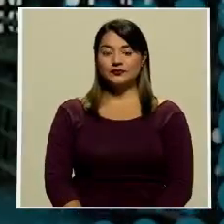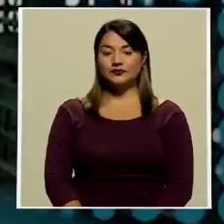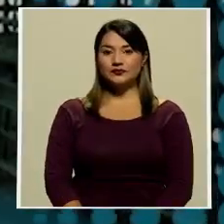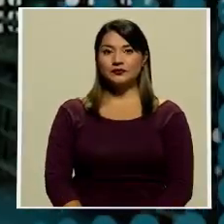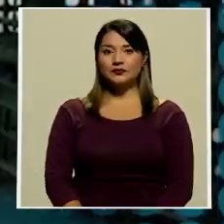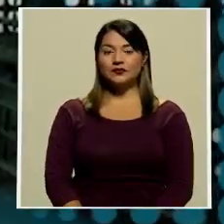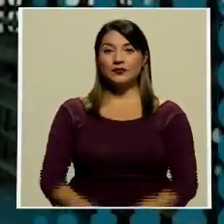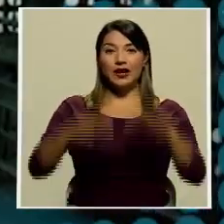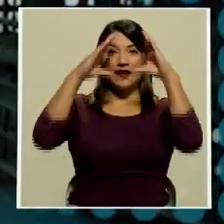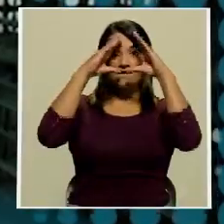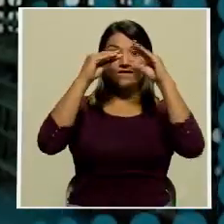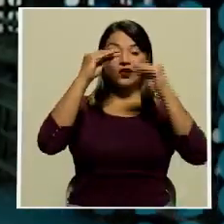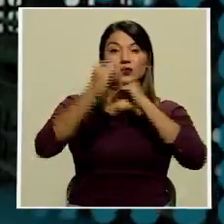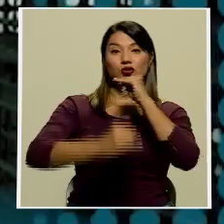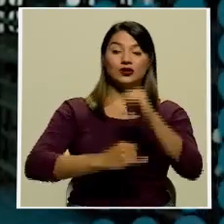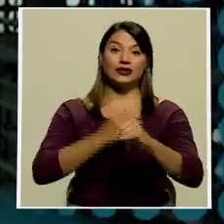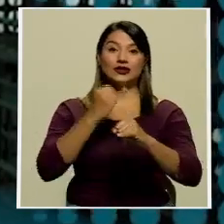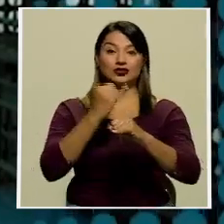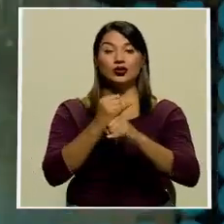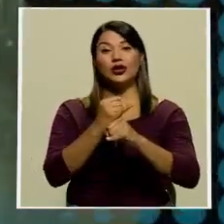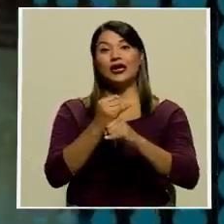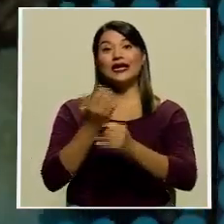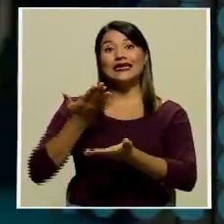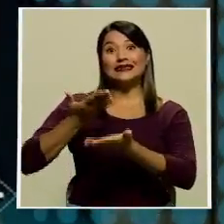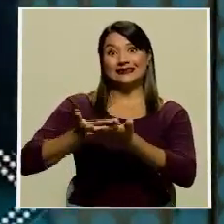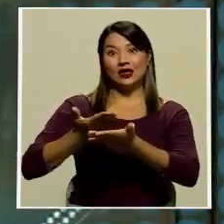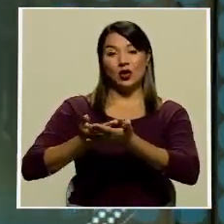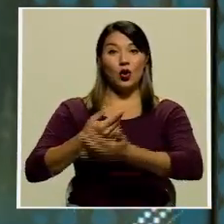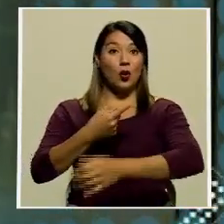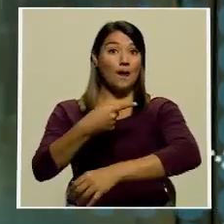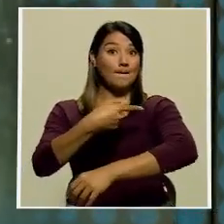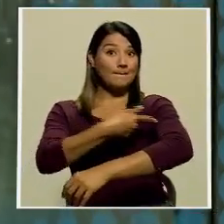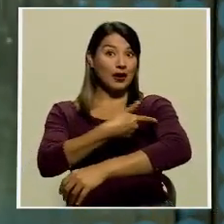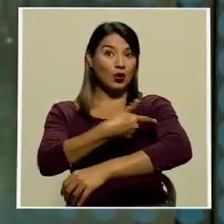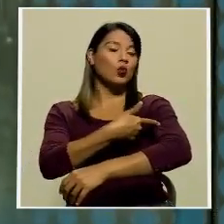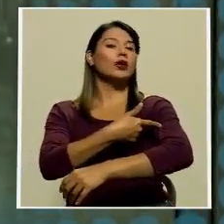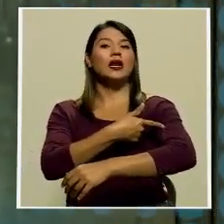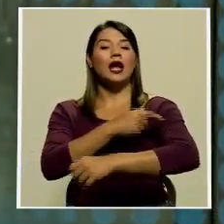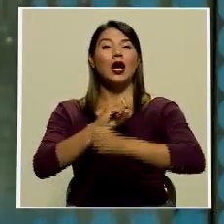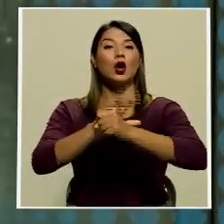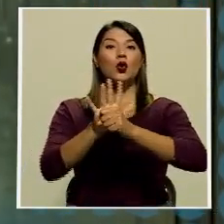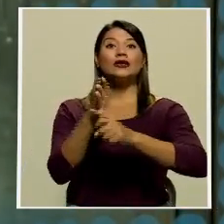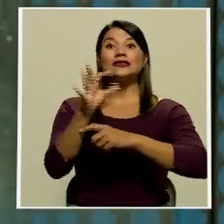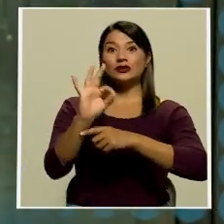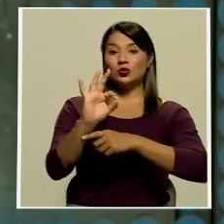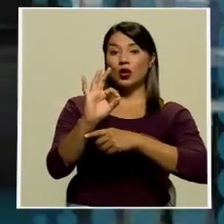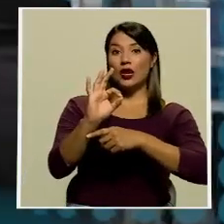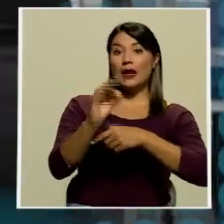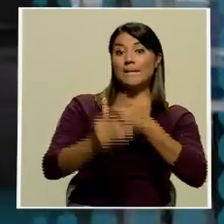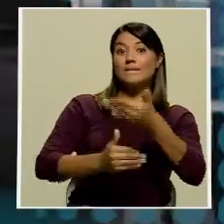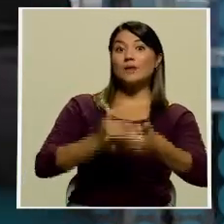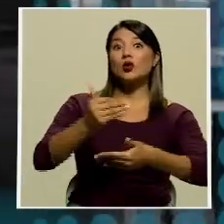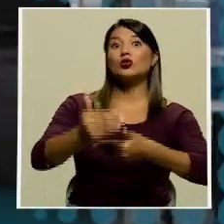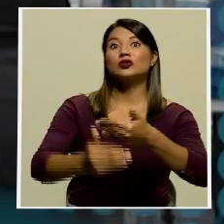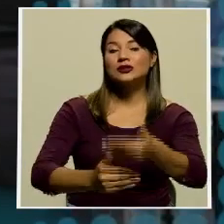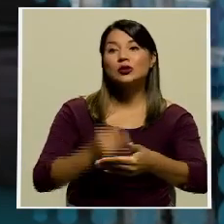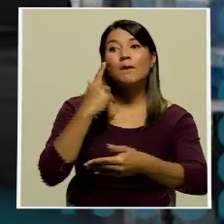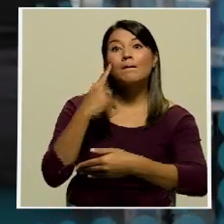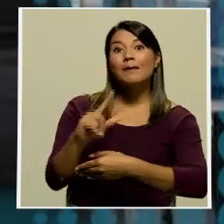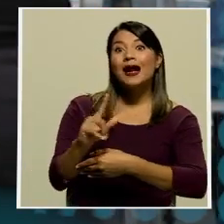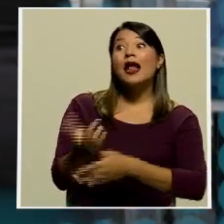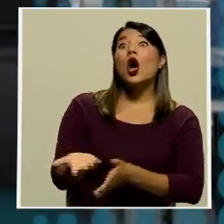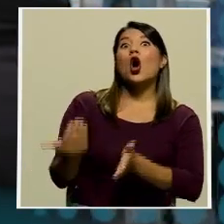En las informaciones internacionales, pese a la llegada de la vacuna contra la COVID-19, la recuperación en materia de empleo será lenta en el